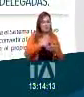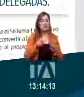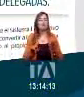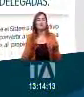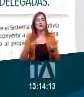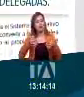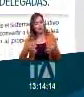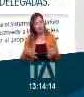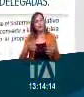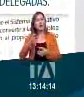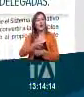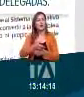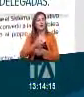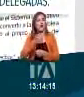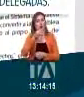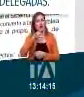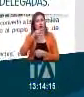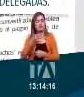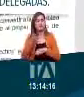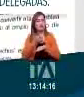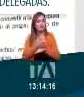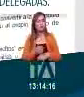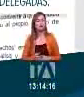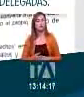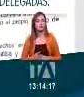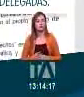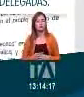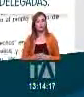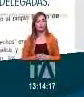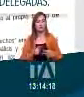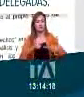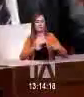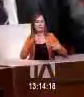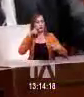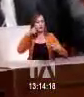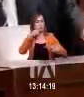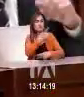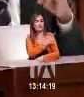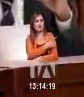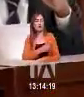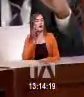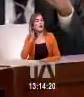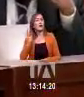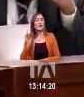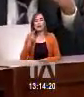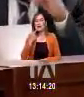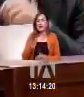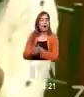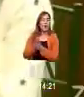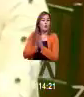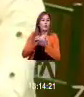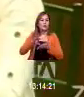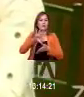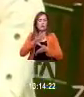la formalización de las disposiciones verbales dadas en su momento a las fiscales delegadas. La esposa de Carrión ha solicitado a la